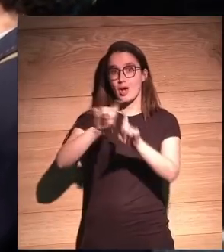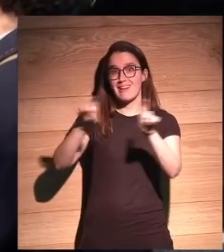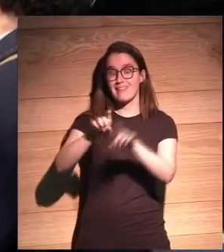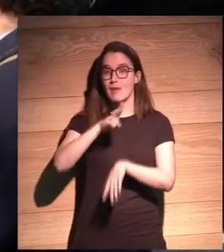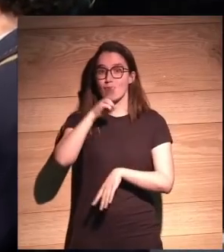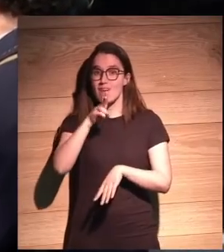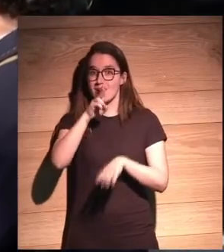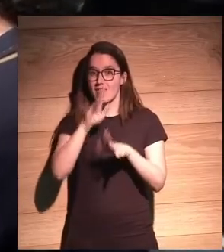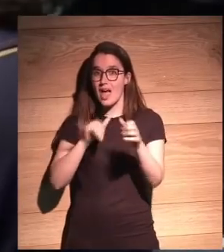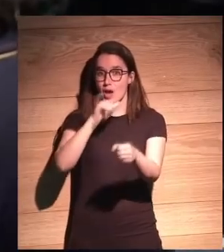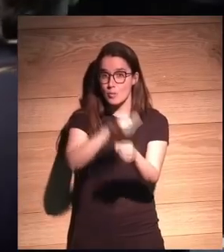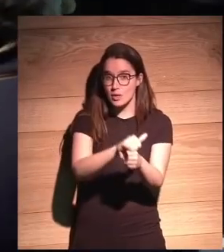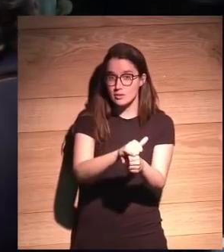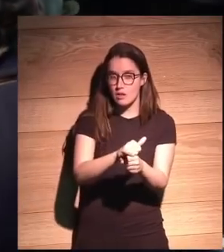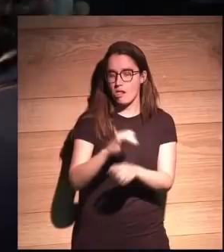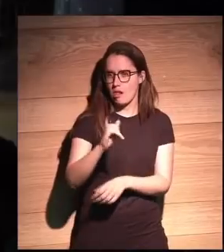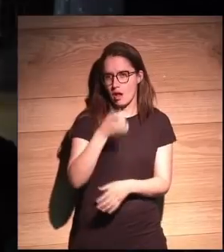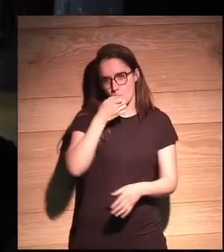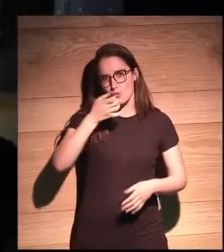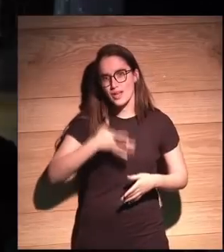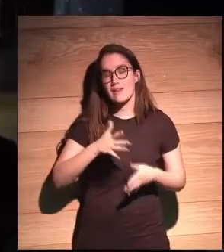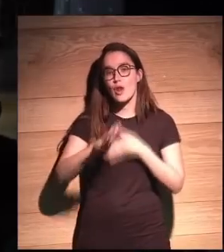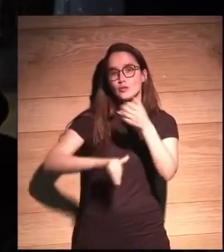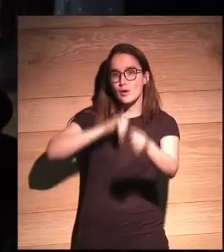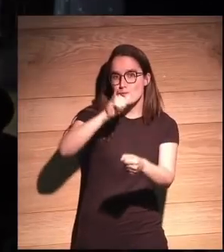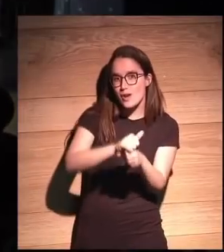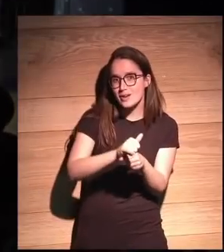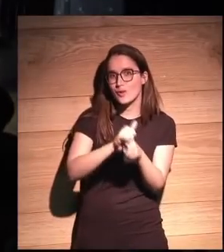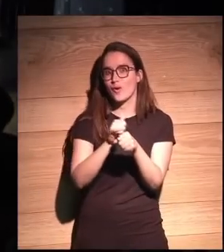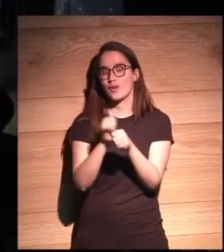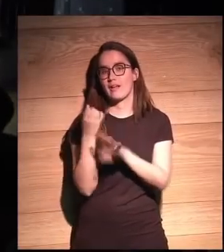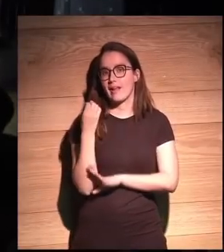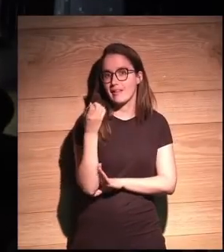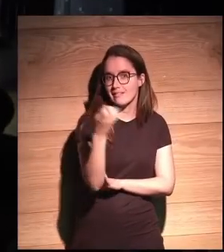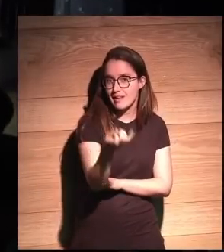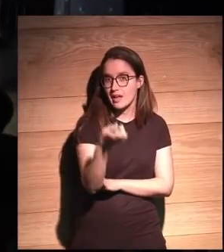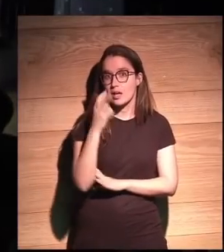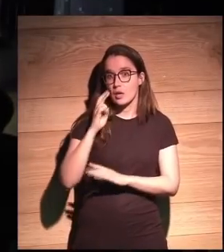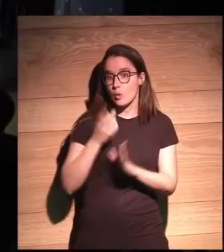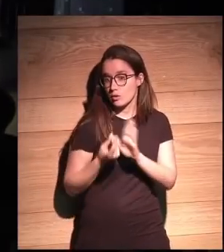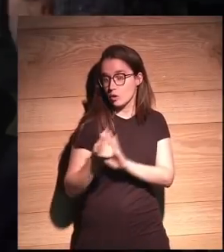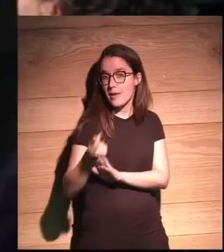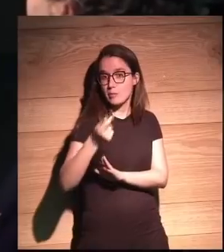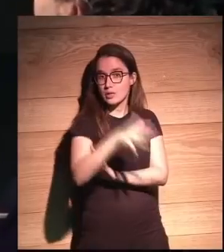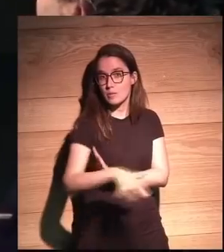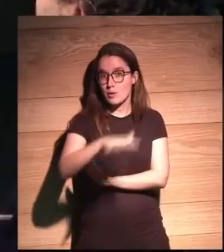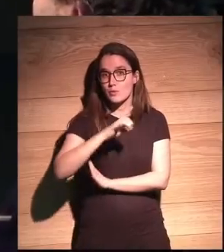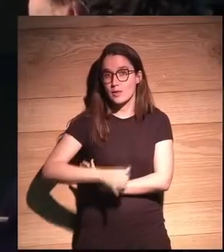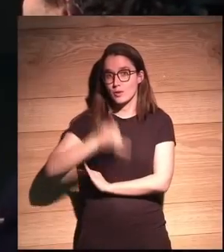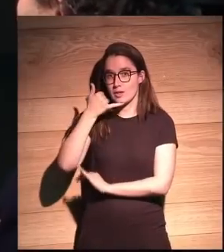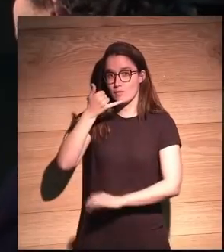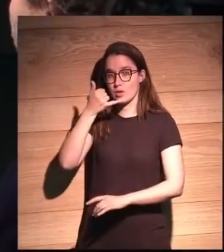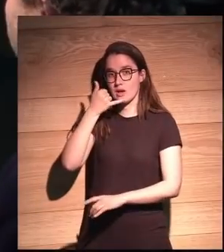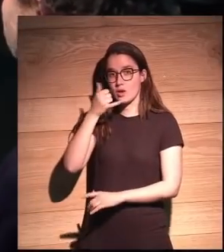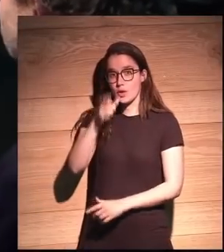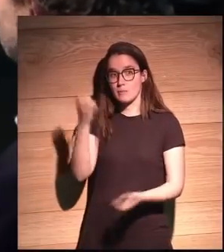en los aeropuertos... Uh-huh. Que la tienes también, en los aeropuertos, en las estaciones de ferrocarril, aquí cuando salgamos del espacio telefónica, con el